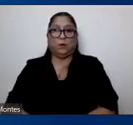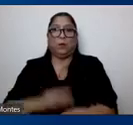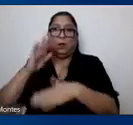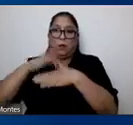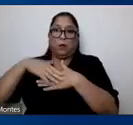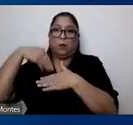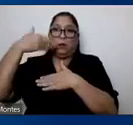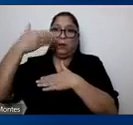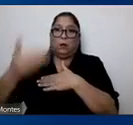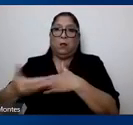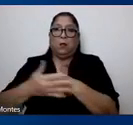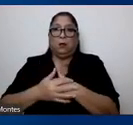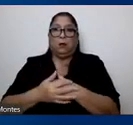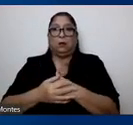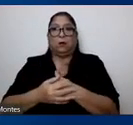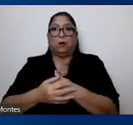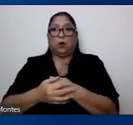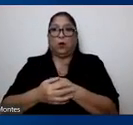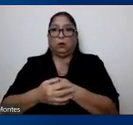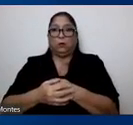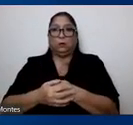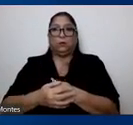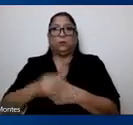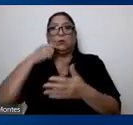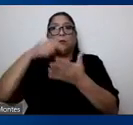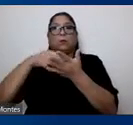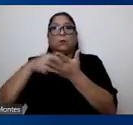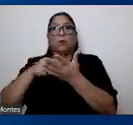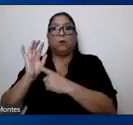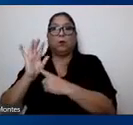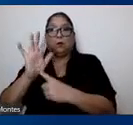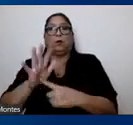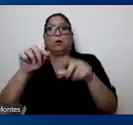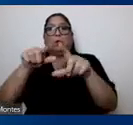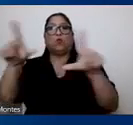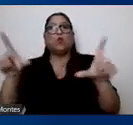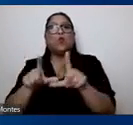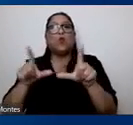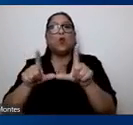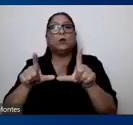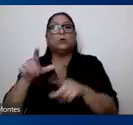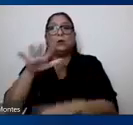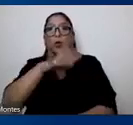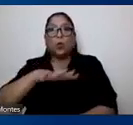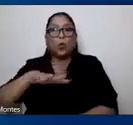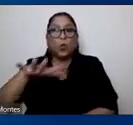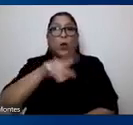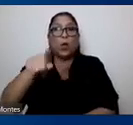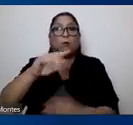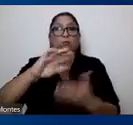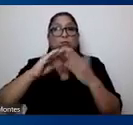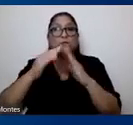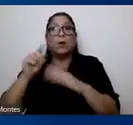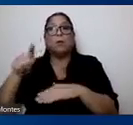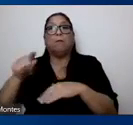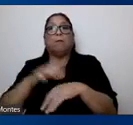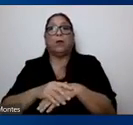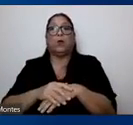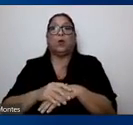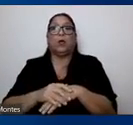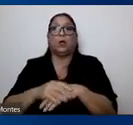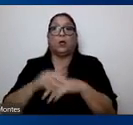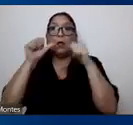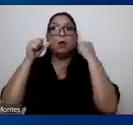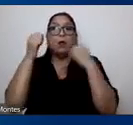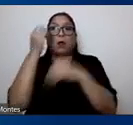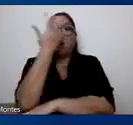Pasamos a la siguiente sala, una sala que nos ya representa otro escenario rural, pero ya en el área amazónica.